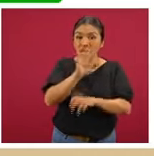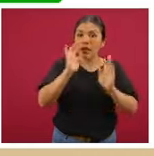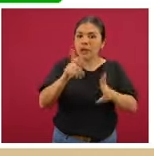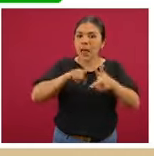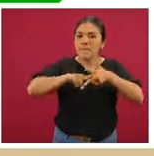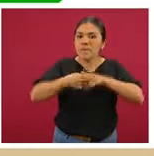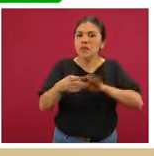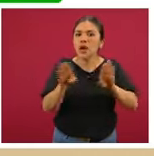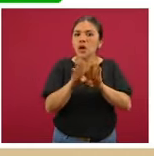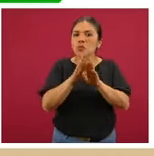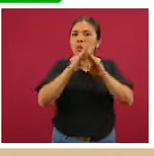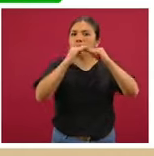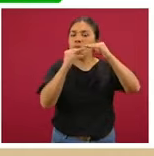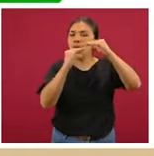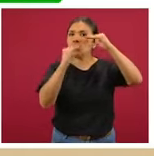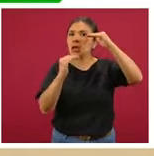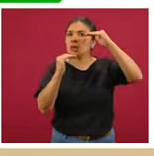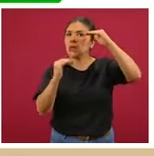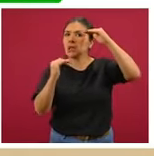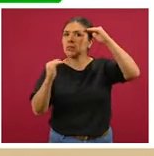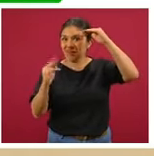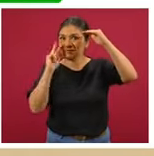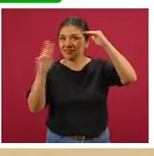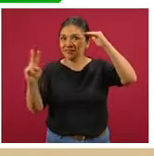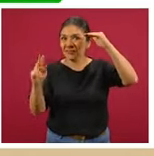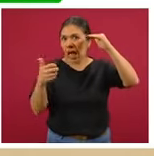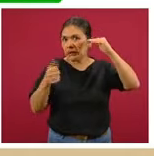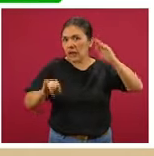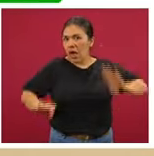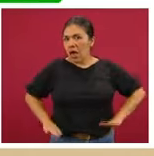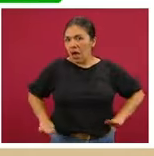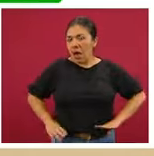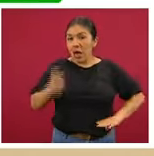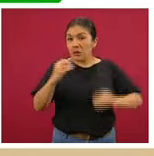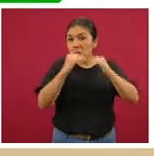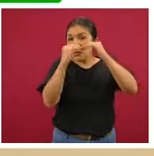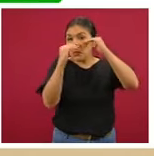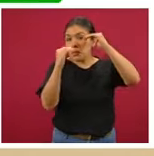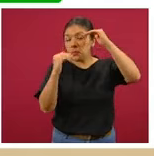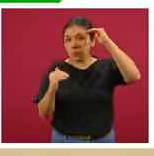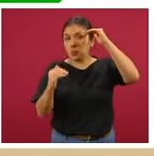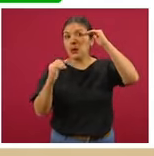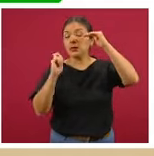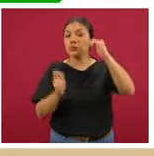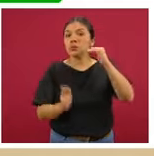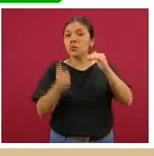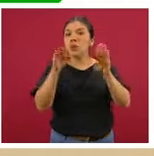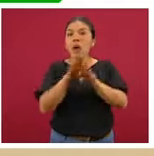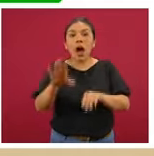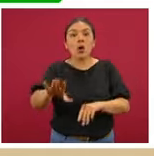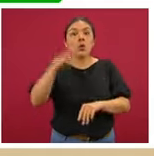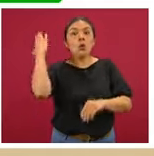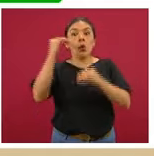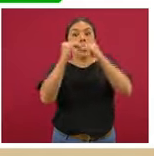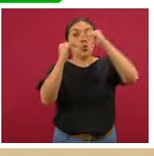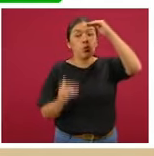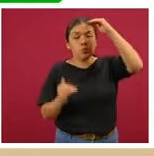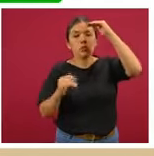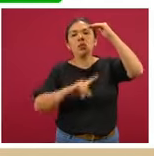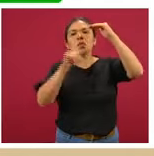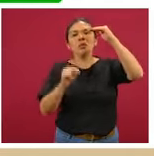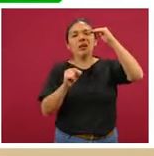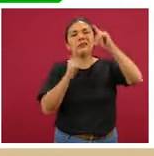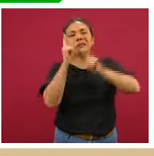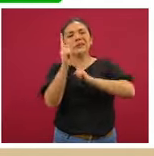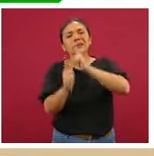iniciado con un descenso en la curva nacional, un descenso que en un momento fue más rápido, en algunas otras semanas